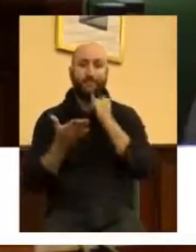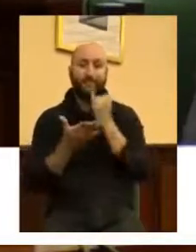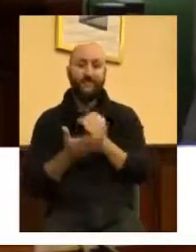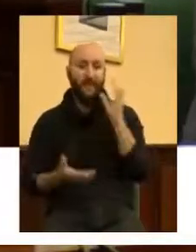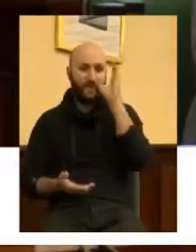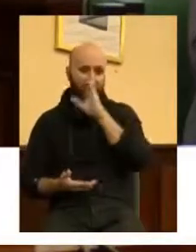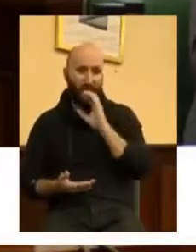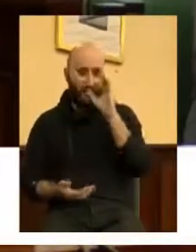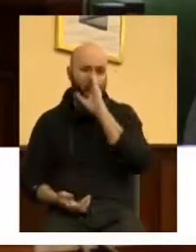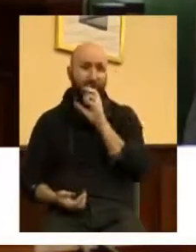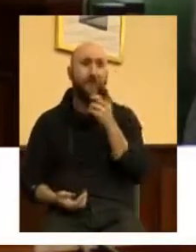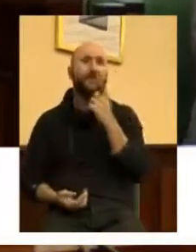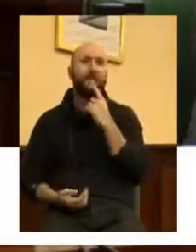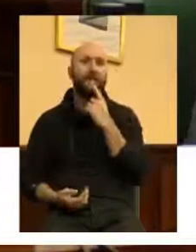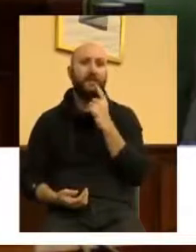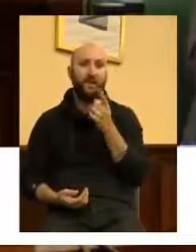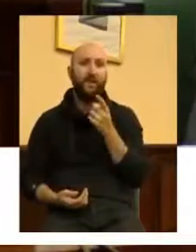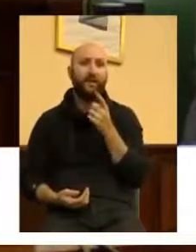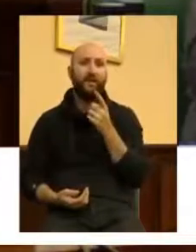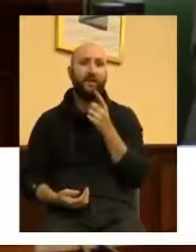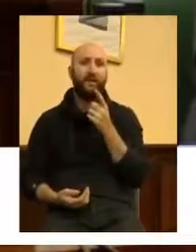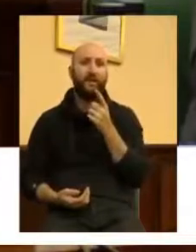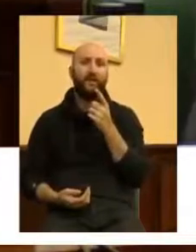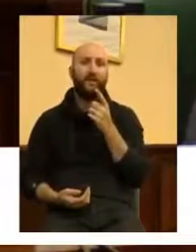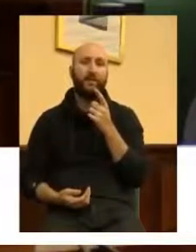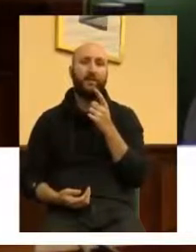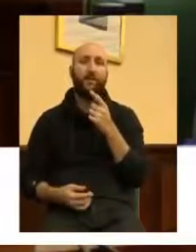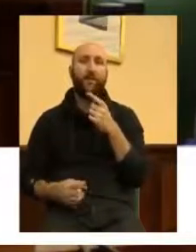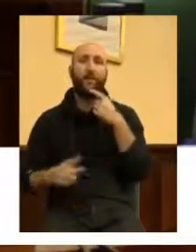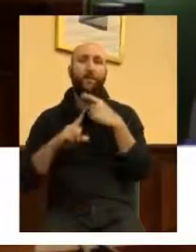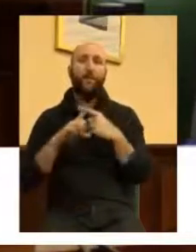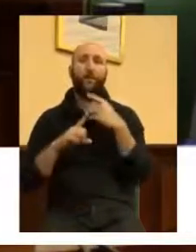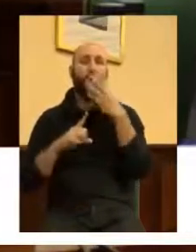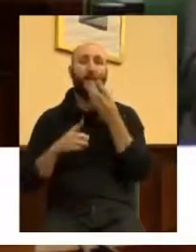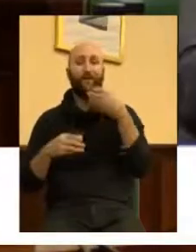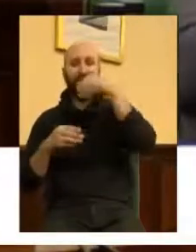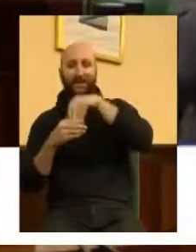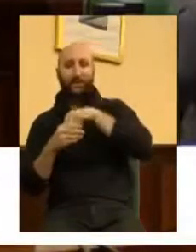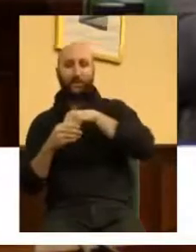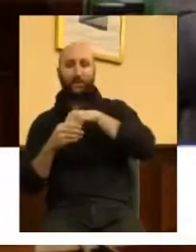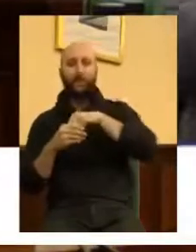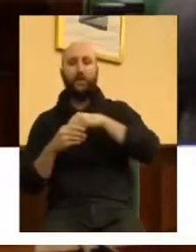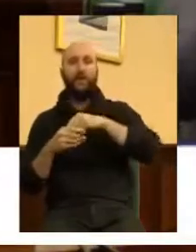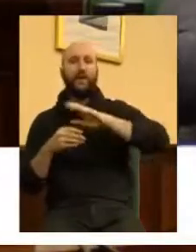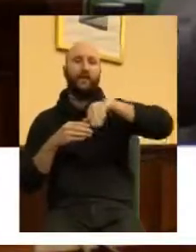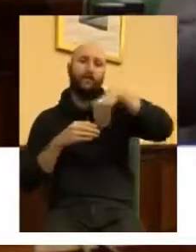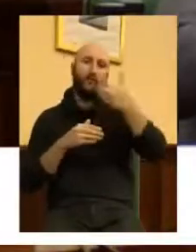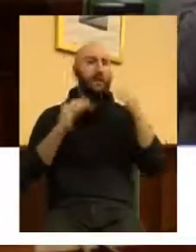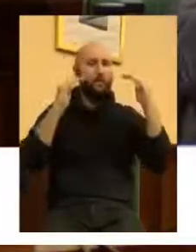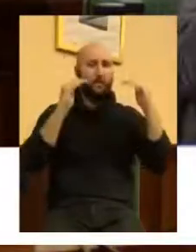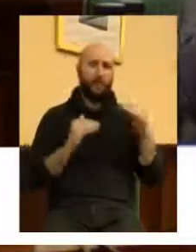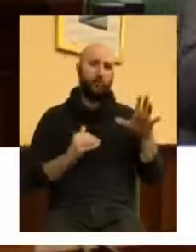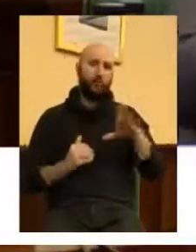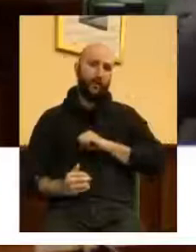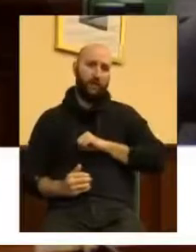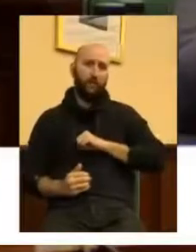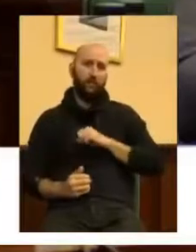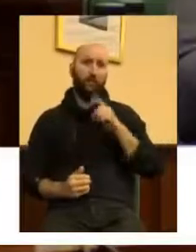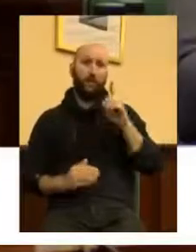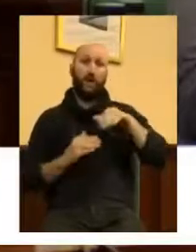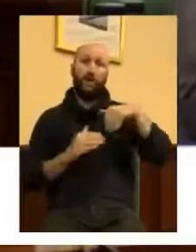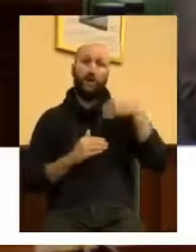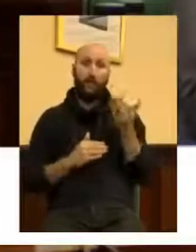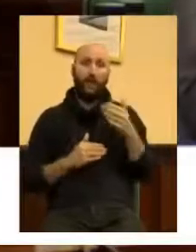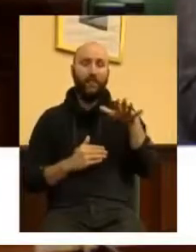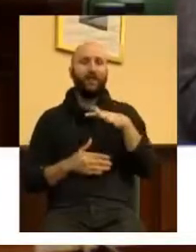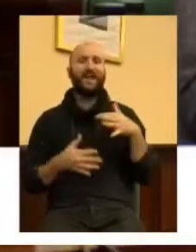científica señala que se producen 4 veces más contagios en interiores que en exteriores y que los exteriores son la parte más